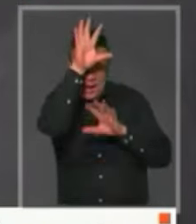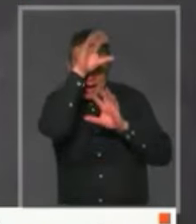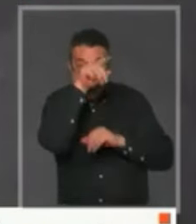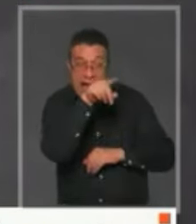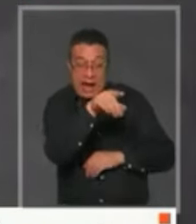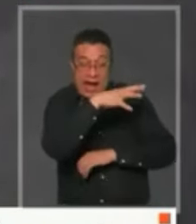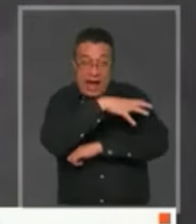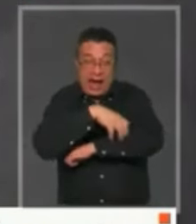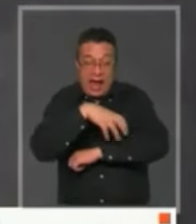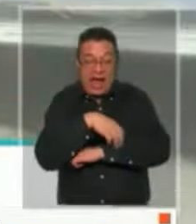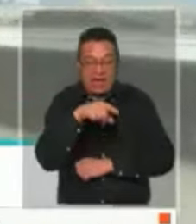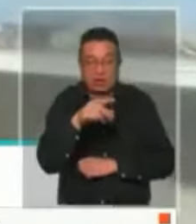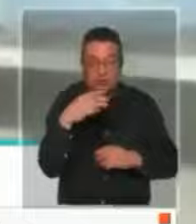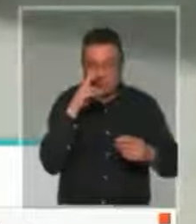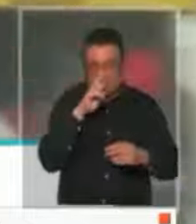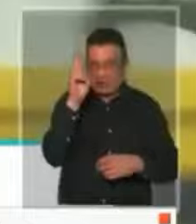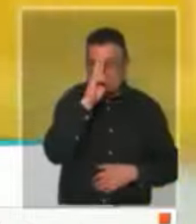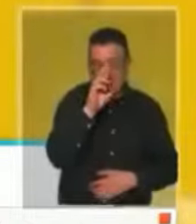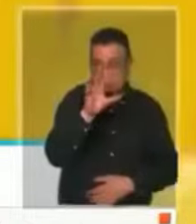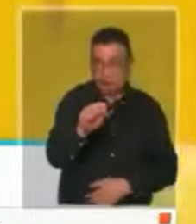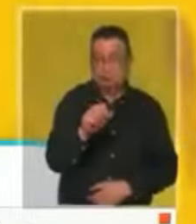de apariencia anormal.